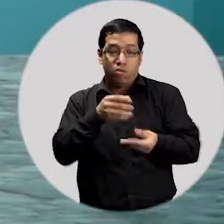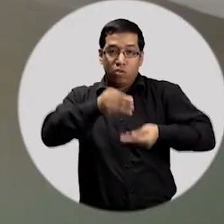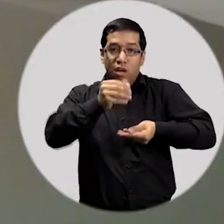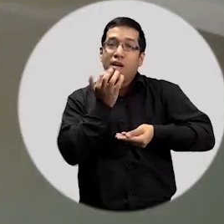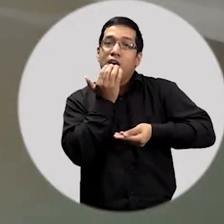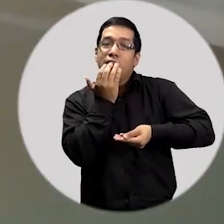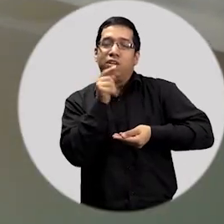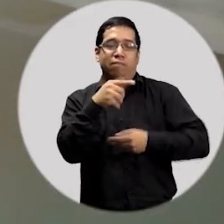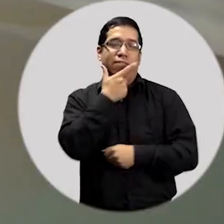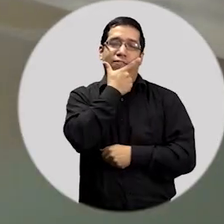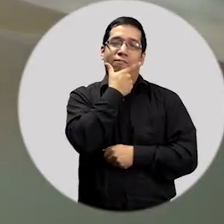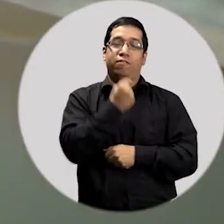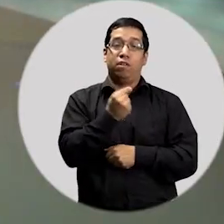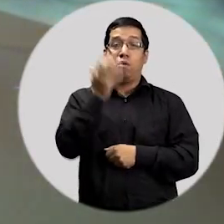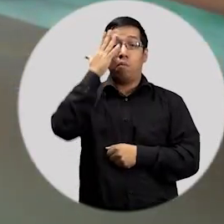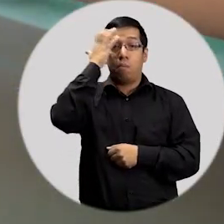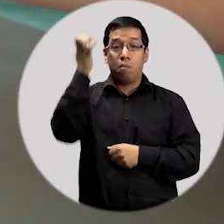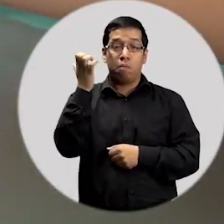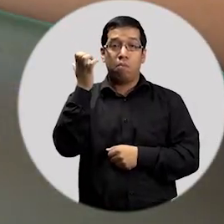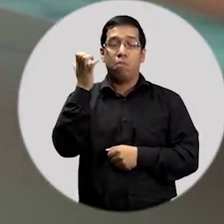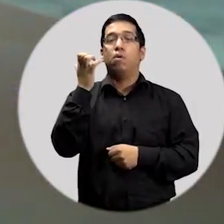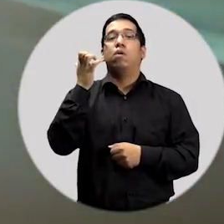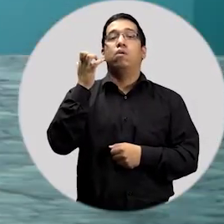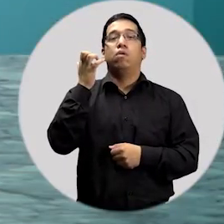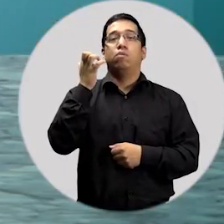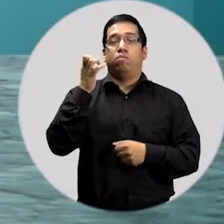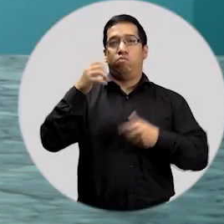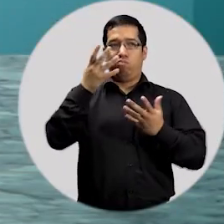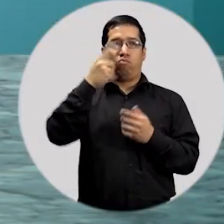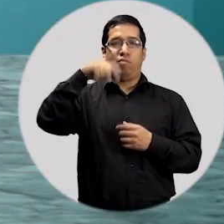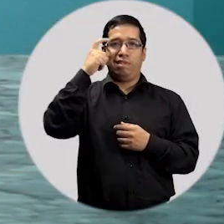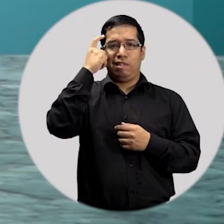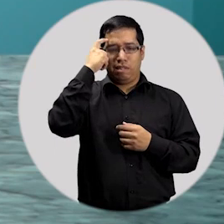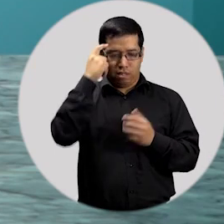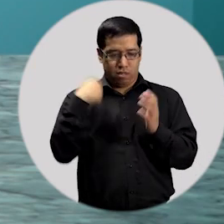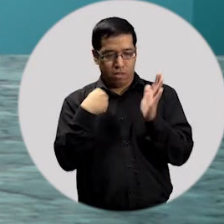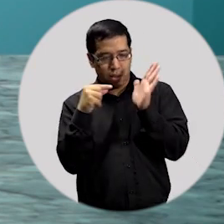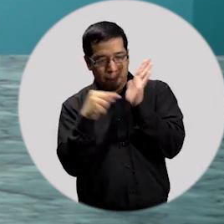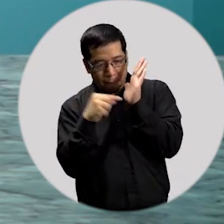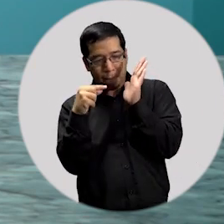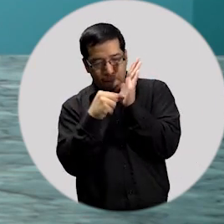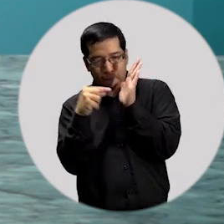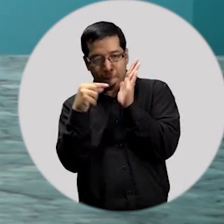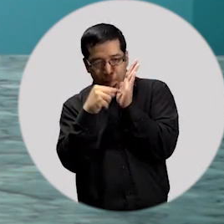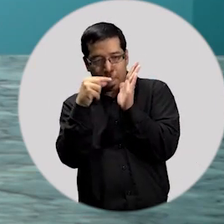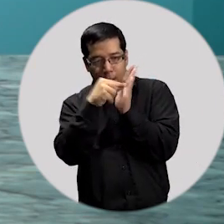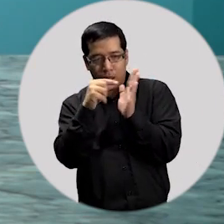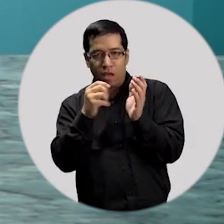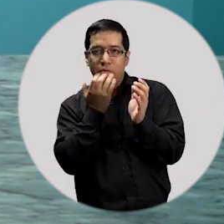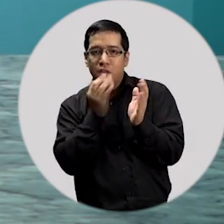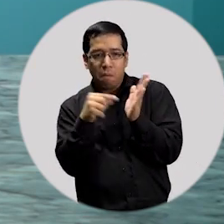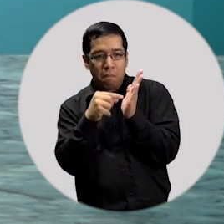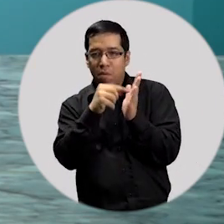ir marcando con algún lápiz de papel o con alguna regla, ¿verdad? Es más a ojímetro todo lo que tenemos que hacer.